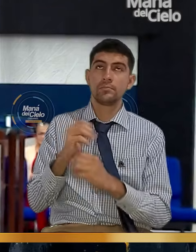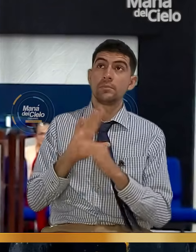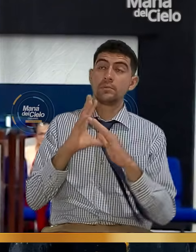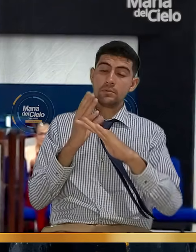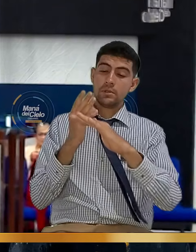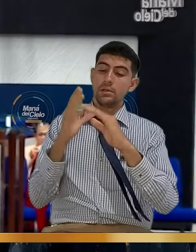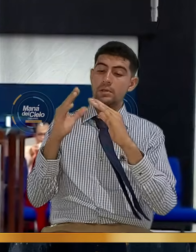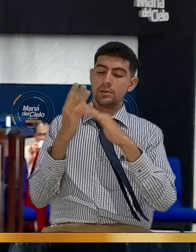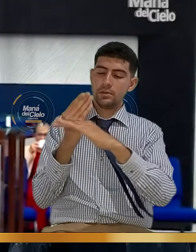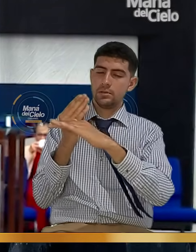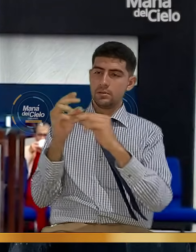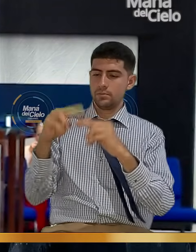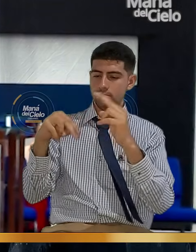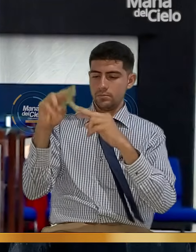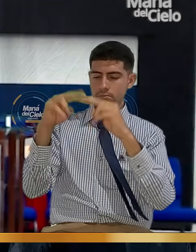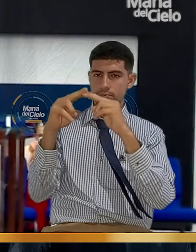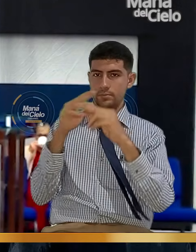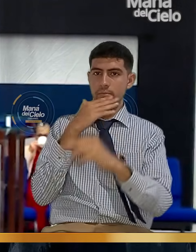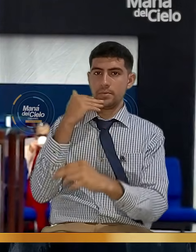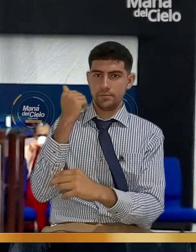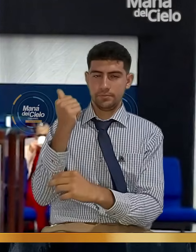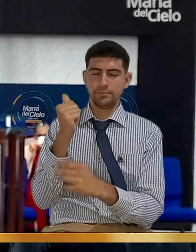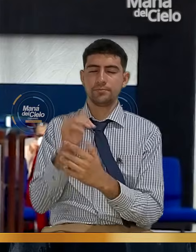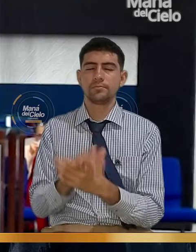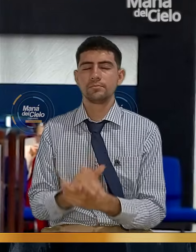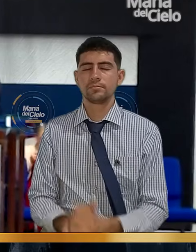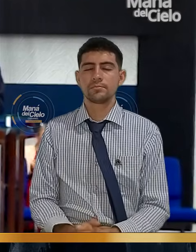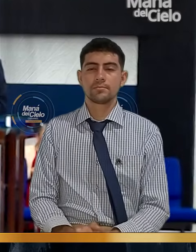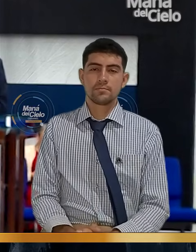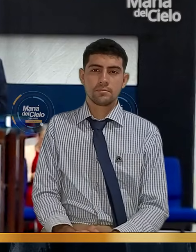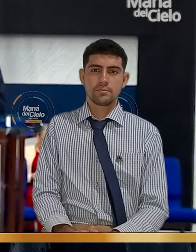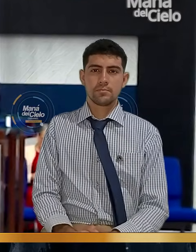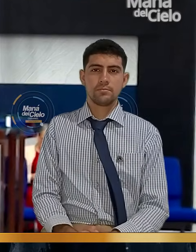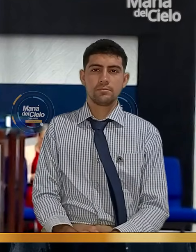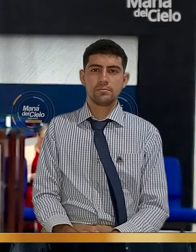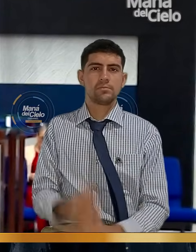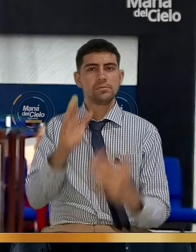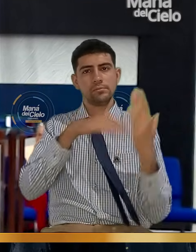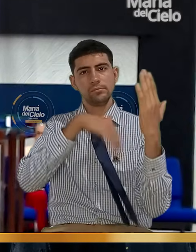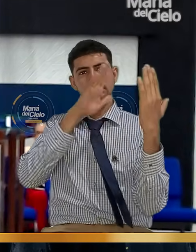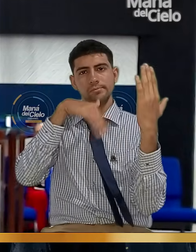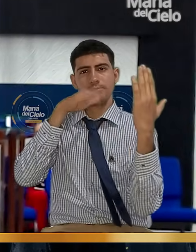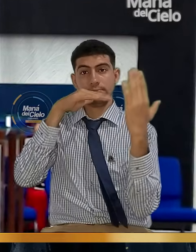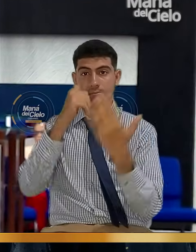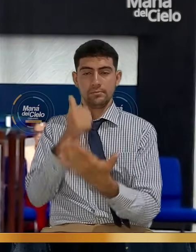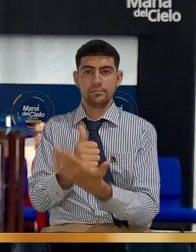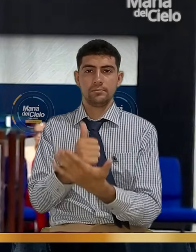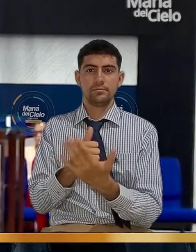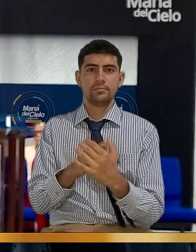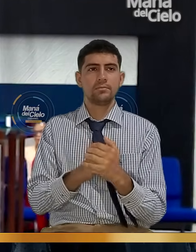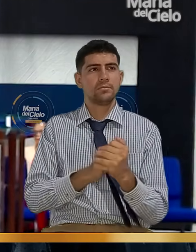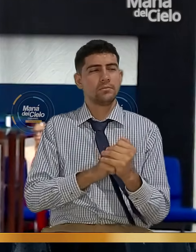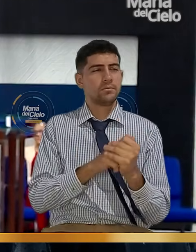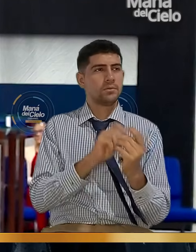porque todo lo que se ha hecho aquí se ha hecho con esfuerzo. Así que agradecemos, pero bueno, cada uno va trayendo una cosa,